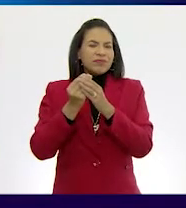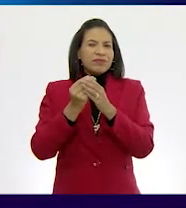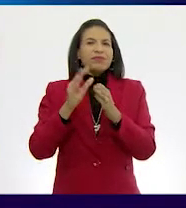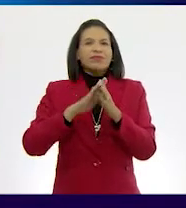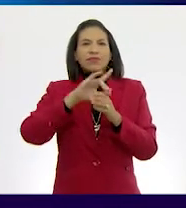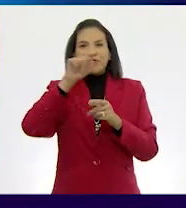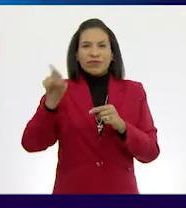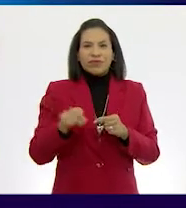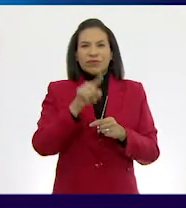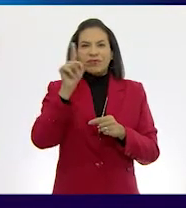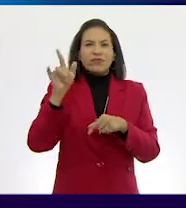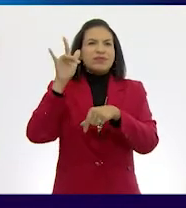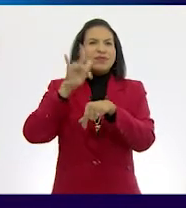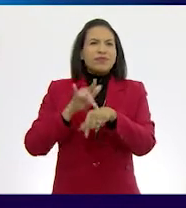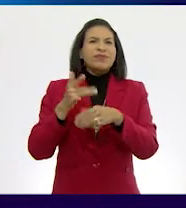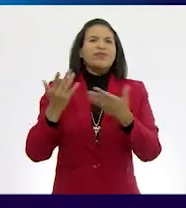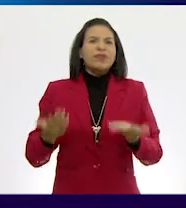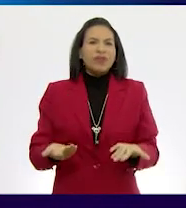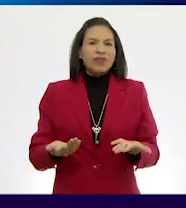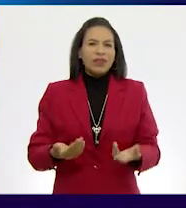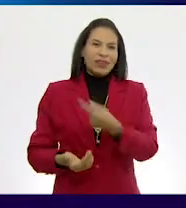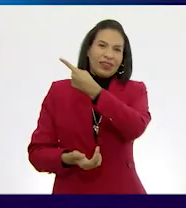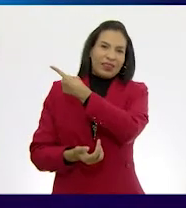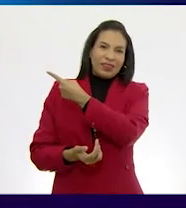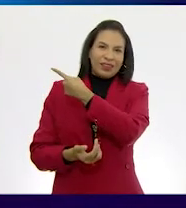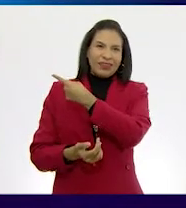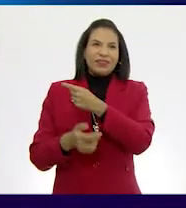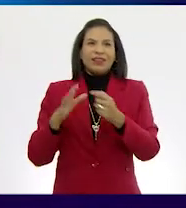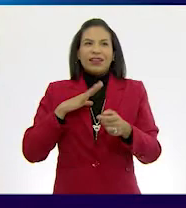giramos ica en el maguey